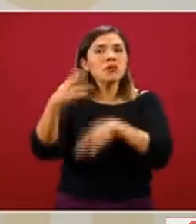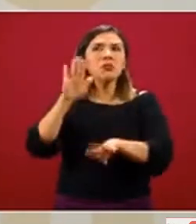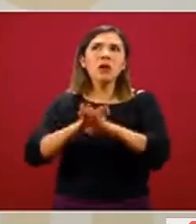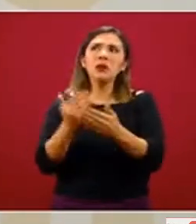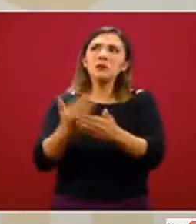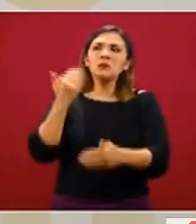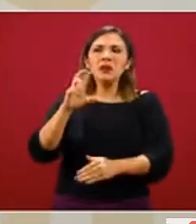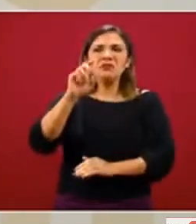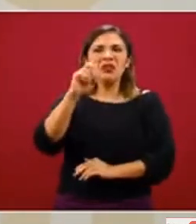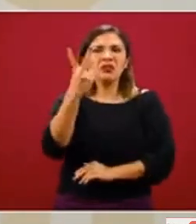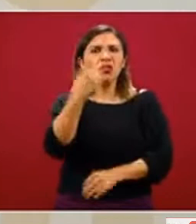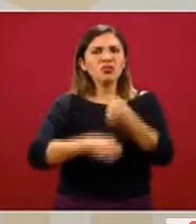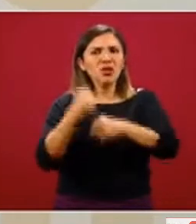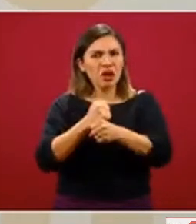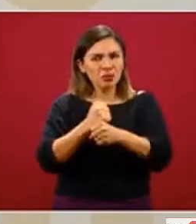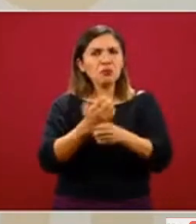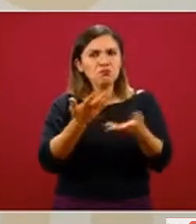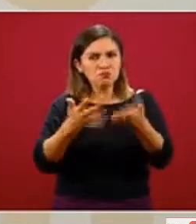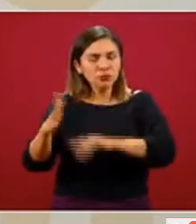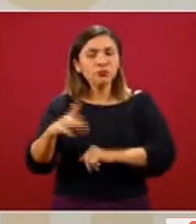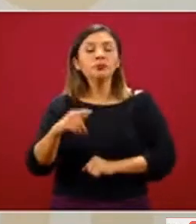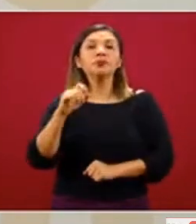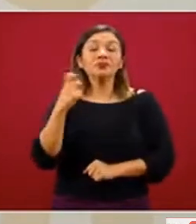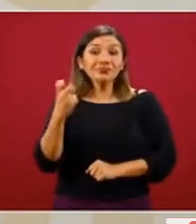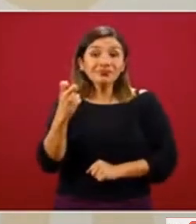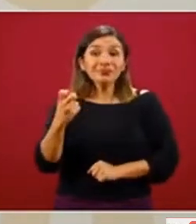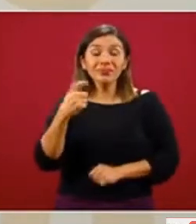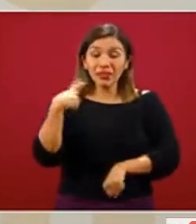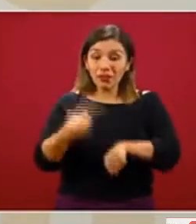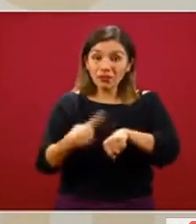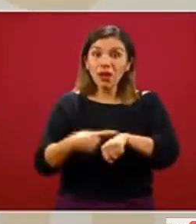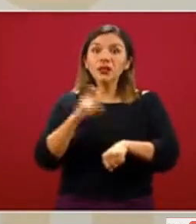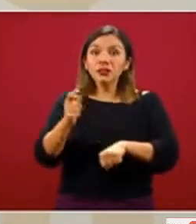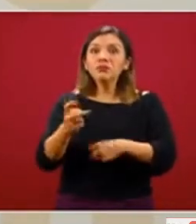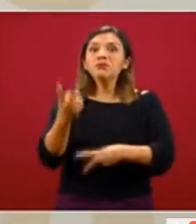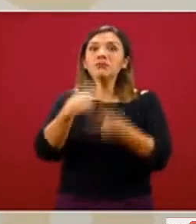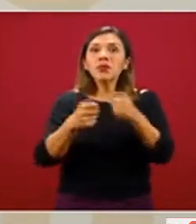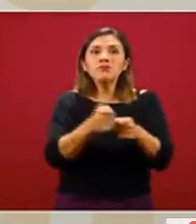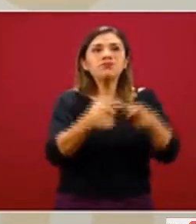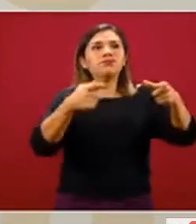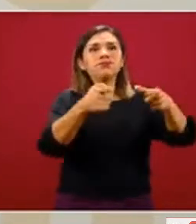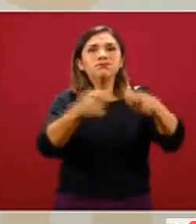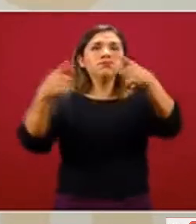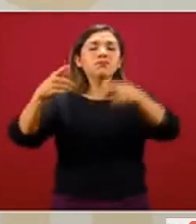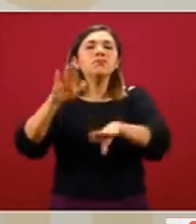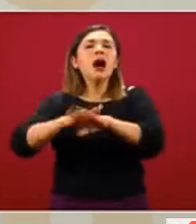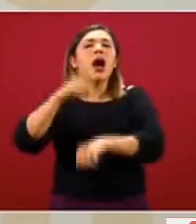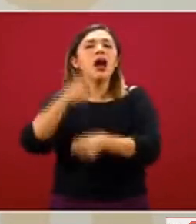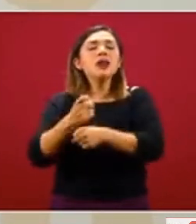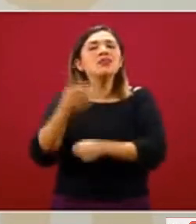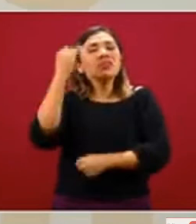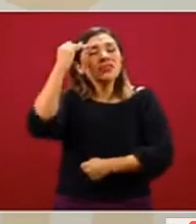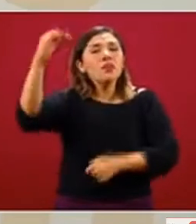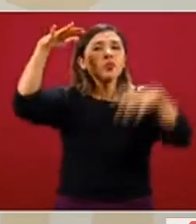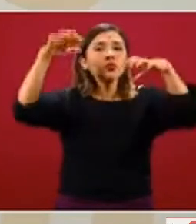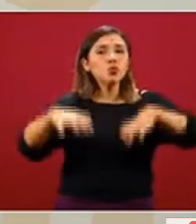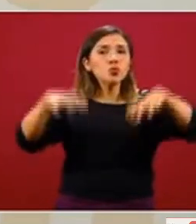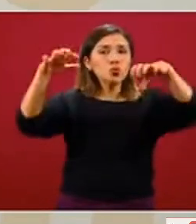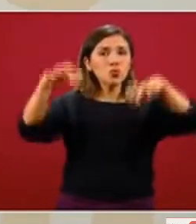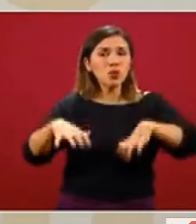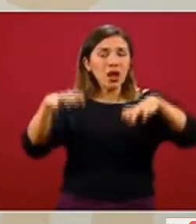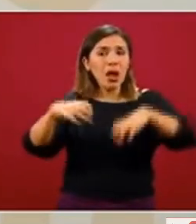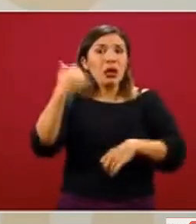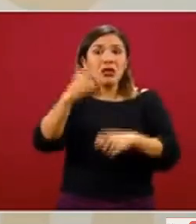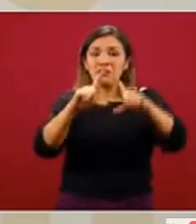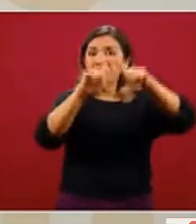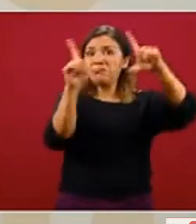de 32 años, epidémica porque se presenta en brotes siempre en la temporada de lluvias y prácticamente en todo